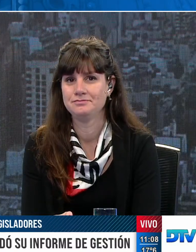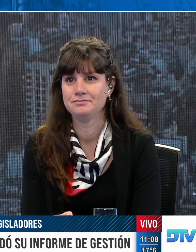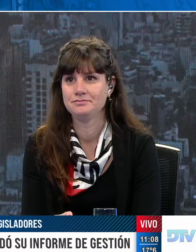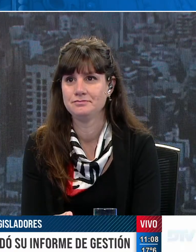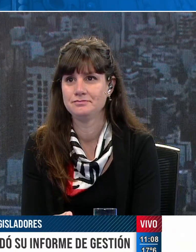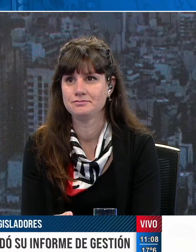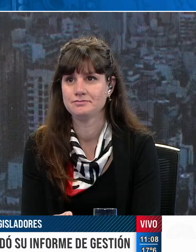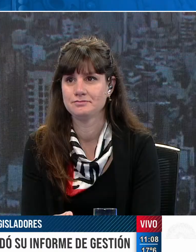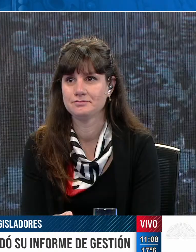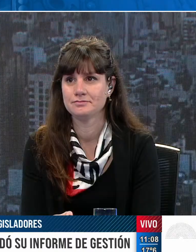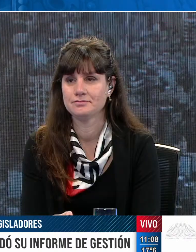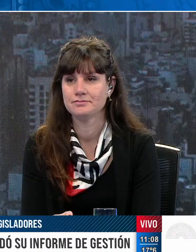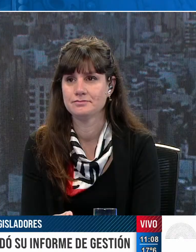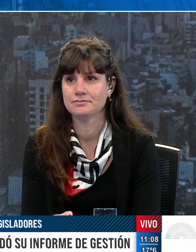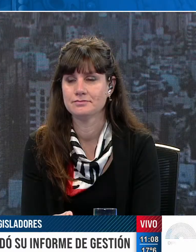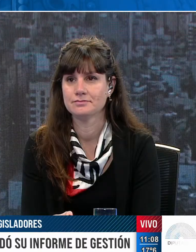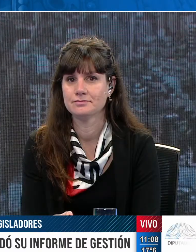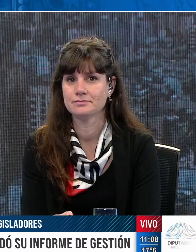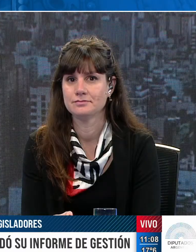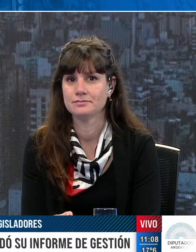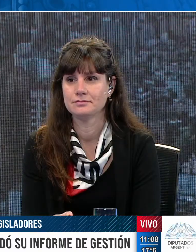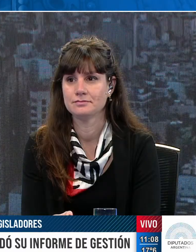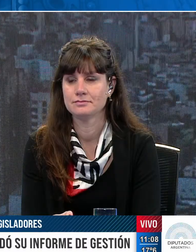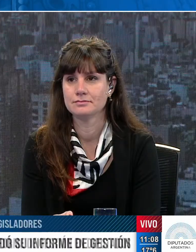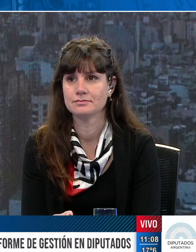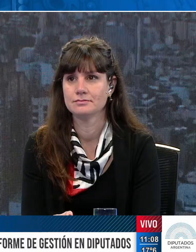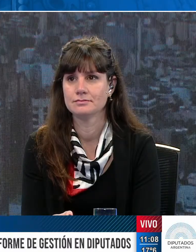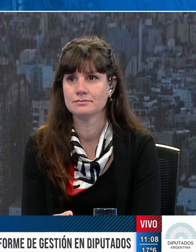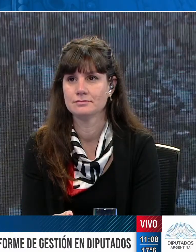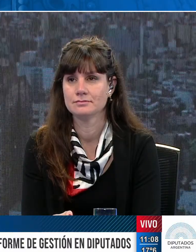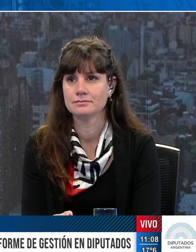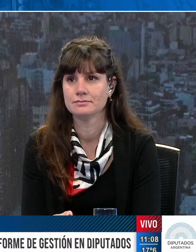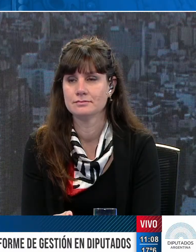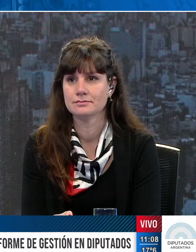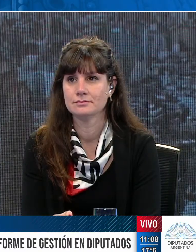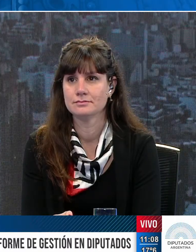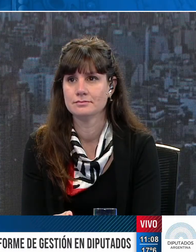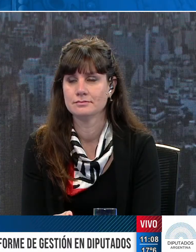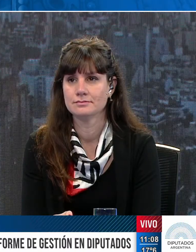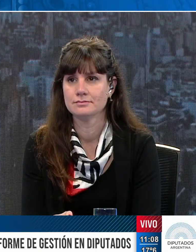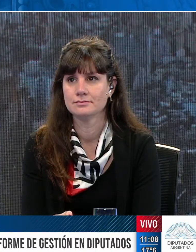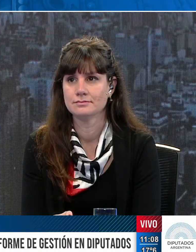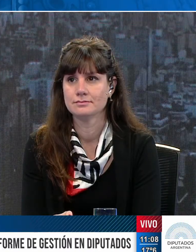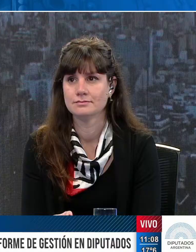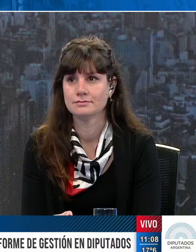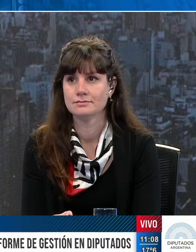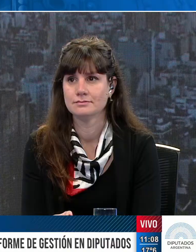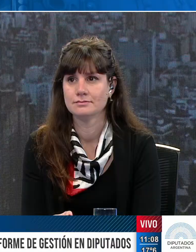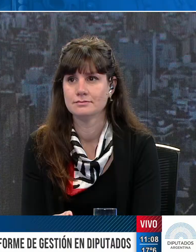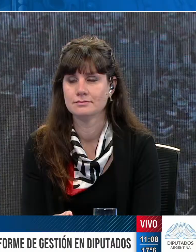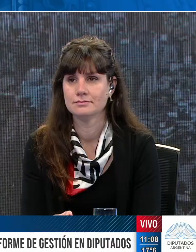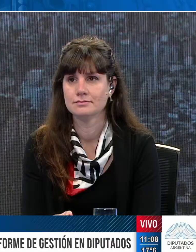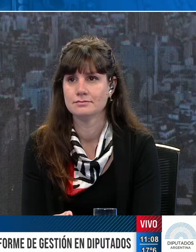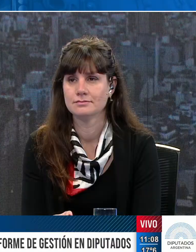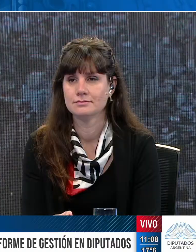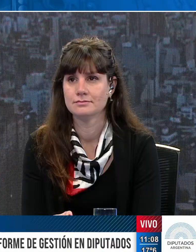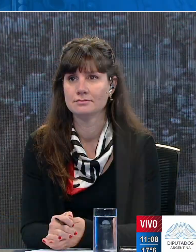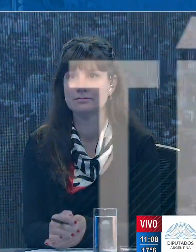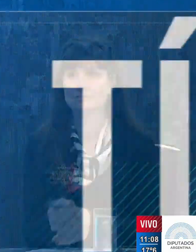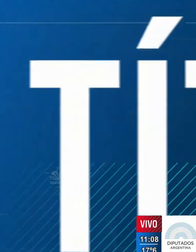Vamos con los títulos. Esto es Orden del Día, 11 de la mañana. Mañana hermosa en Buenos Aires, 10 minutos.